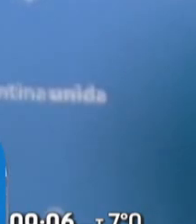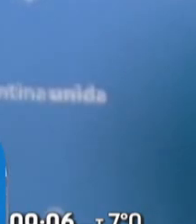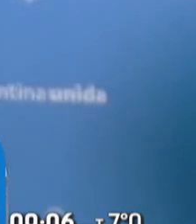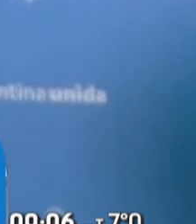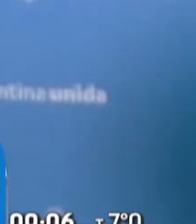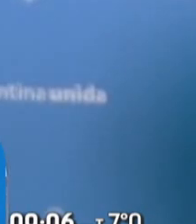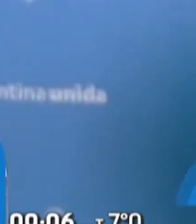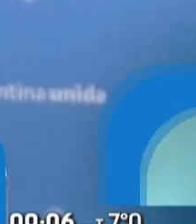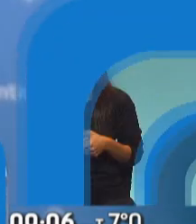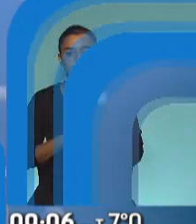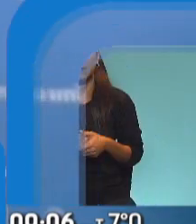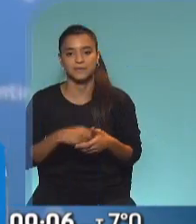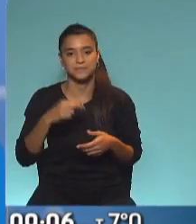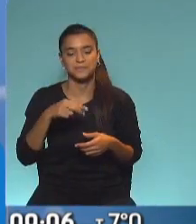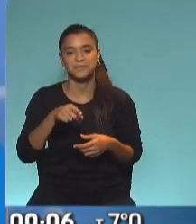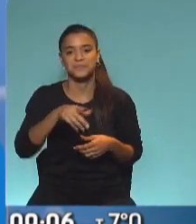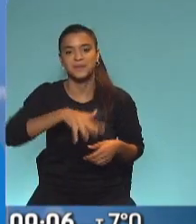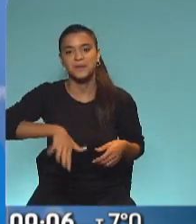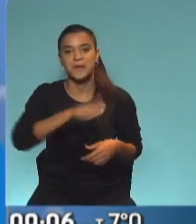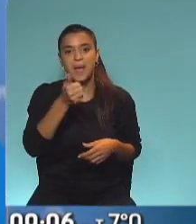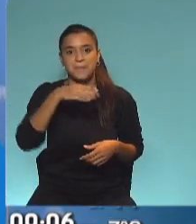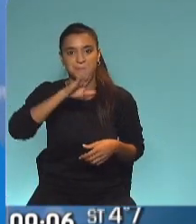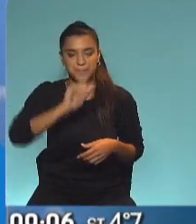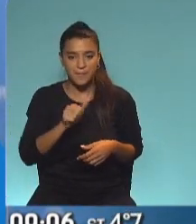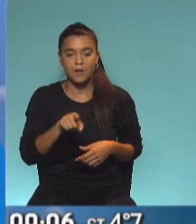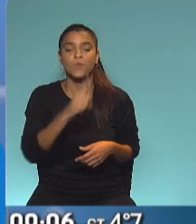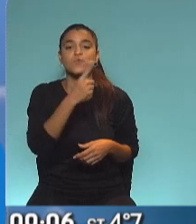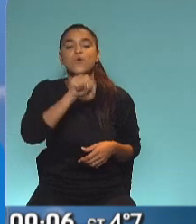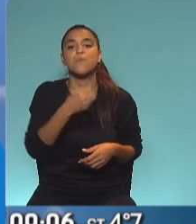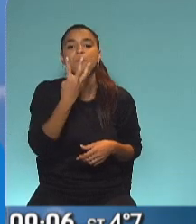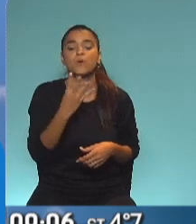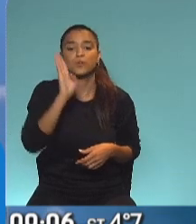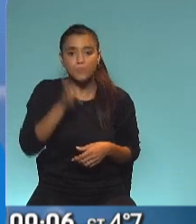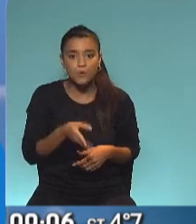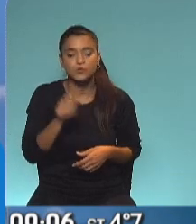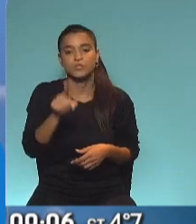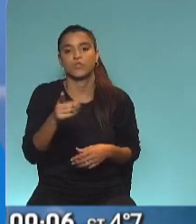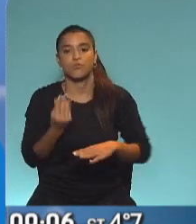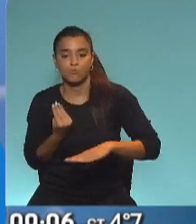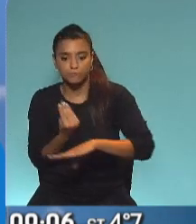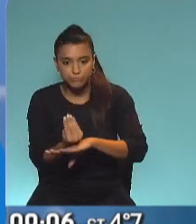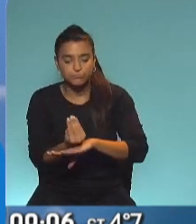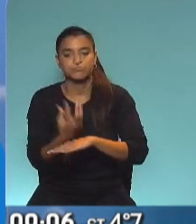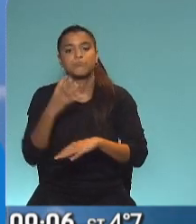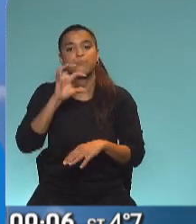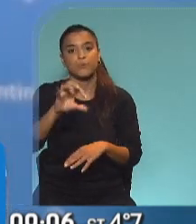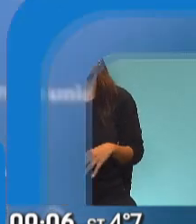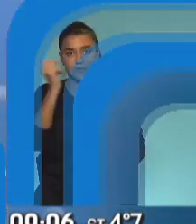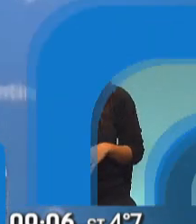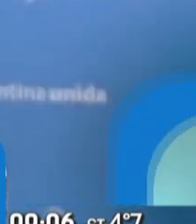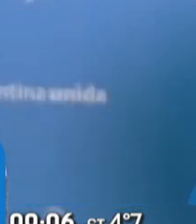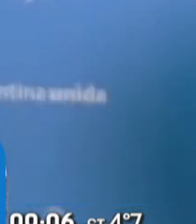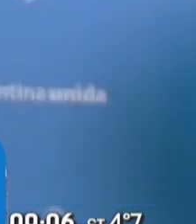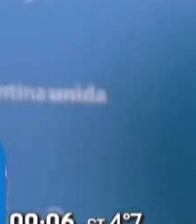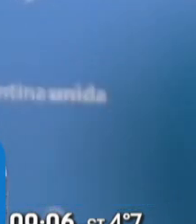1,9% con residencia en el área metropolitana de Buenos Aires, 1,4% con residencia en la provincia del Chaco.